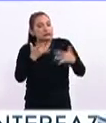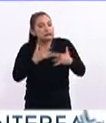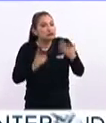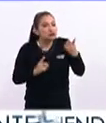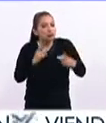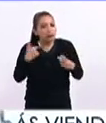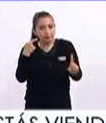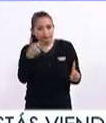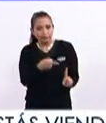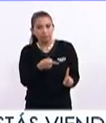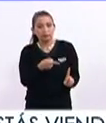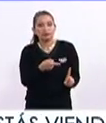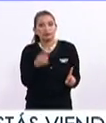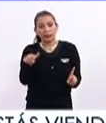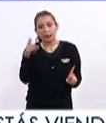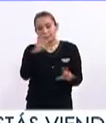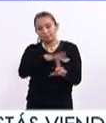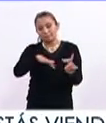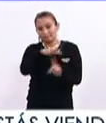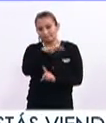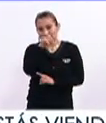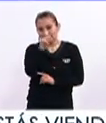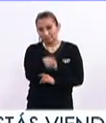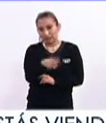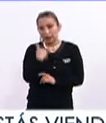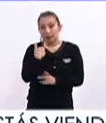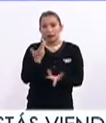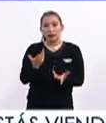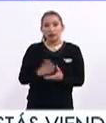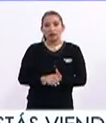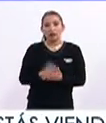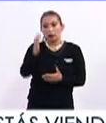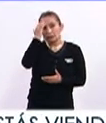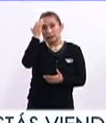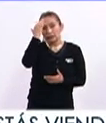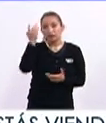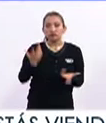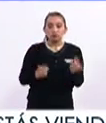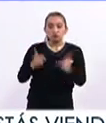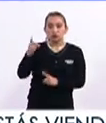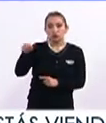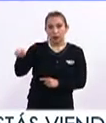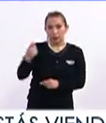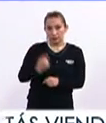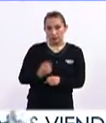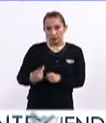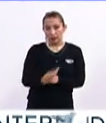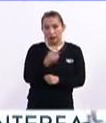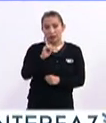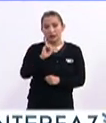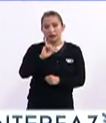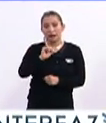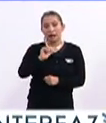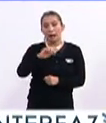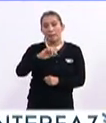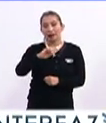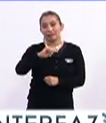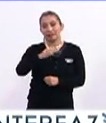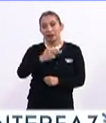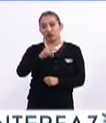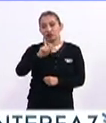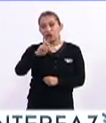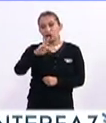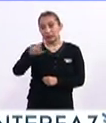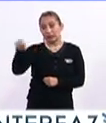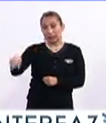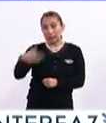inquietudes directamente en este contexto precisamente. Vamos a conocer la inquietud, la primera pregunta de Samantha Torres.